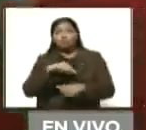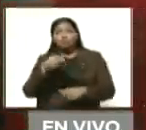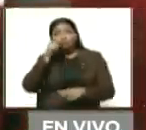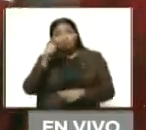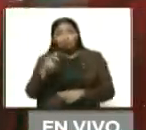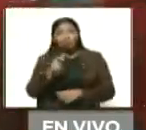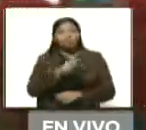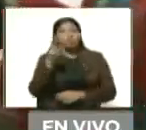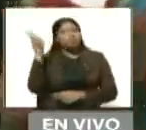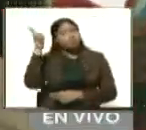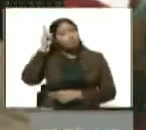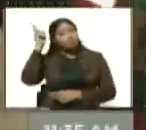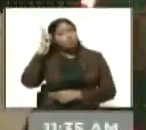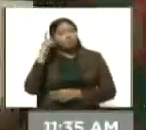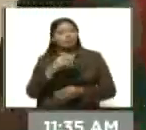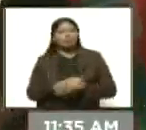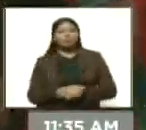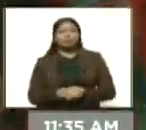indígenas.